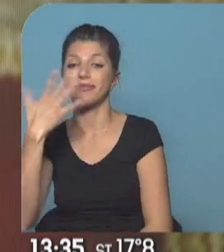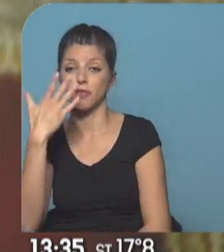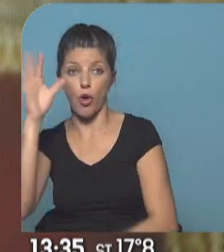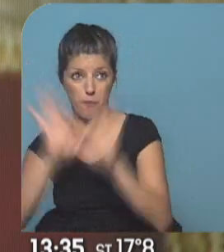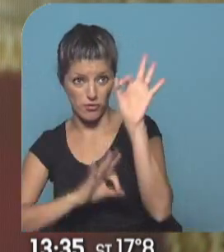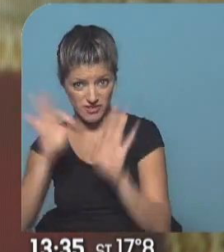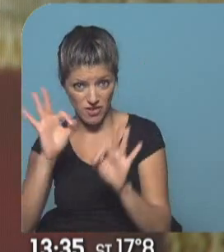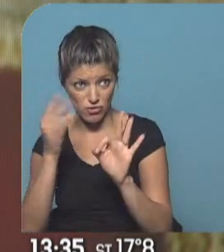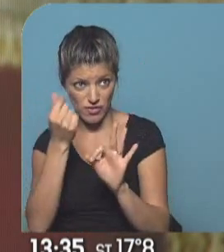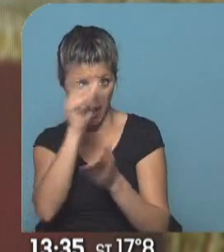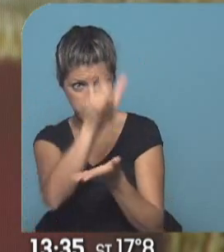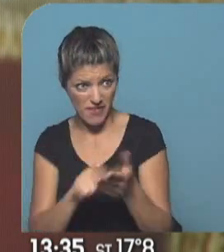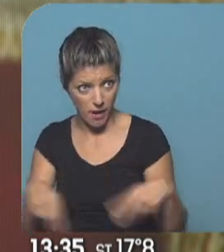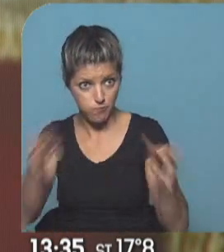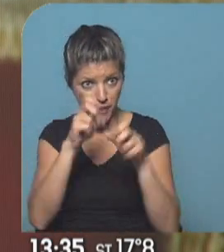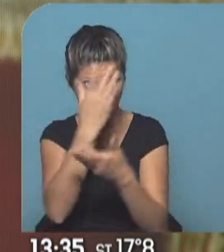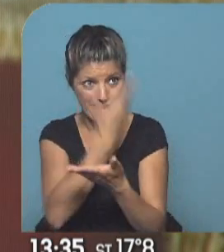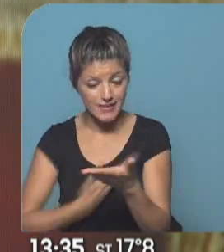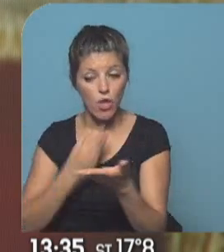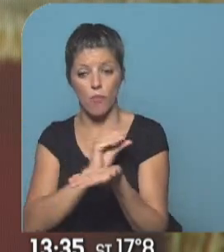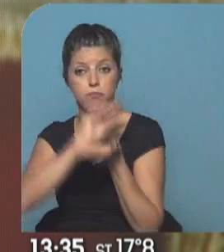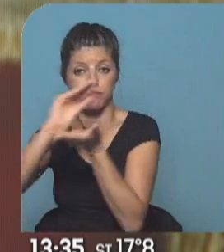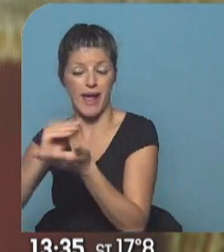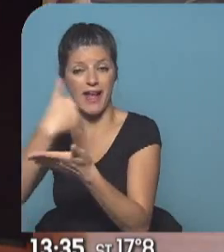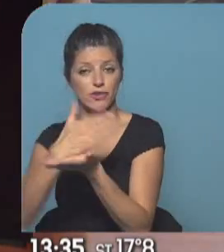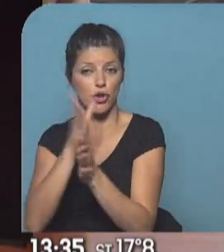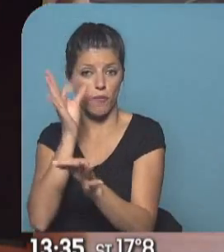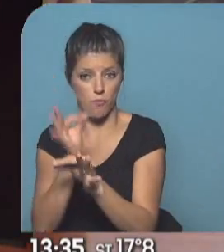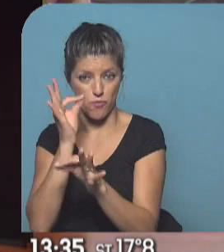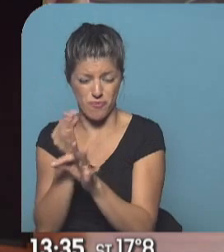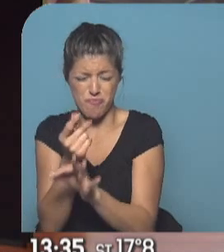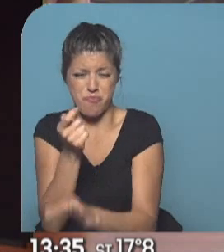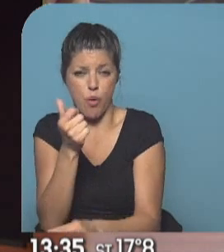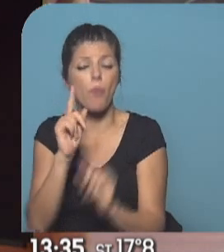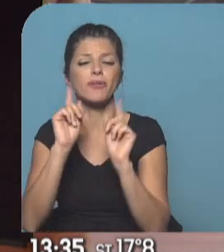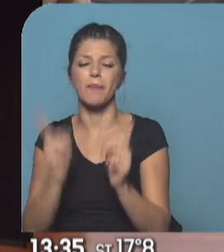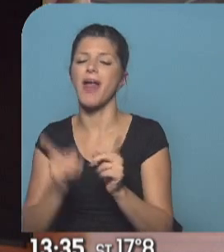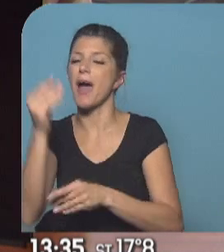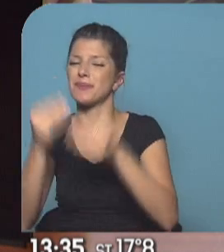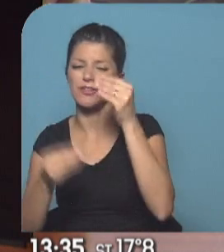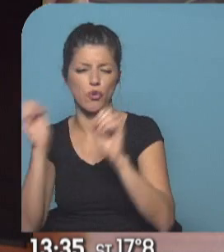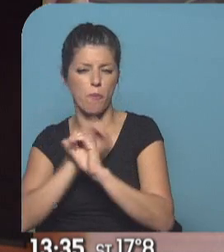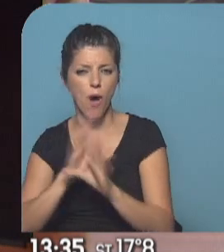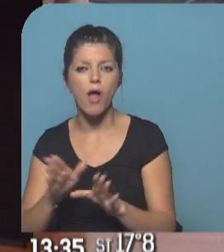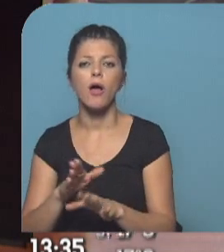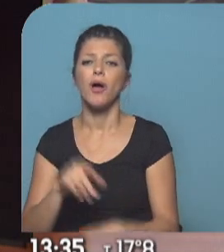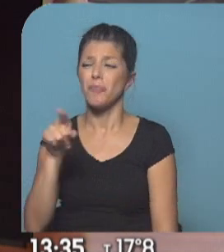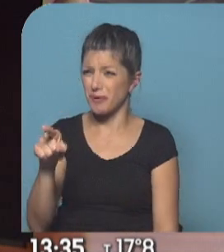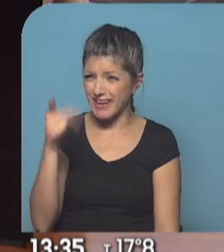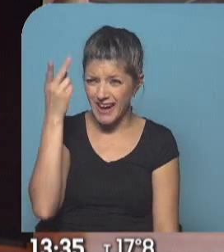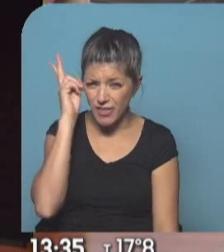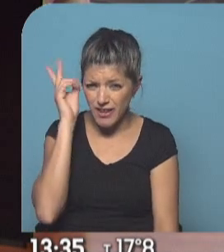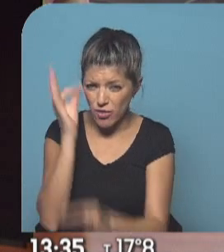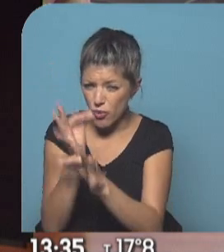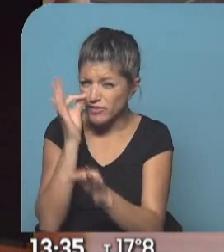Bajísimo. Muy bajo, pero seguramente además debe estar muy mal administrado, porque las carencias de la educación en Perú son tremendas, no